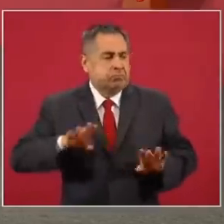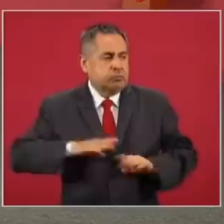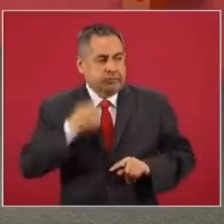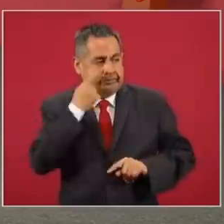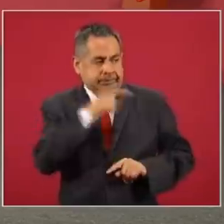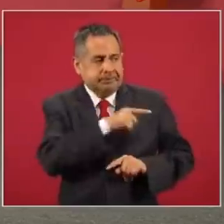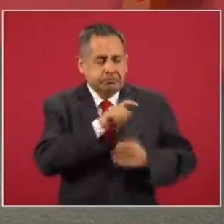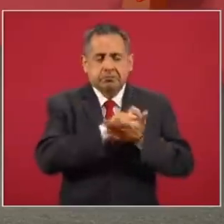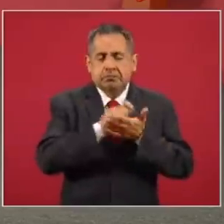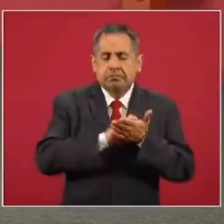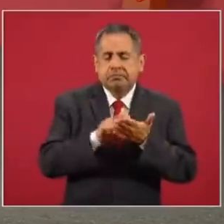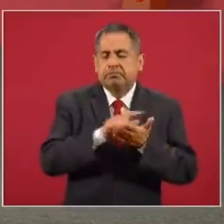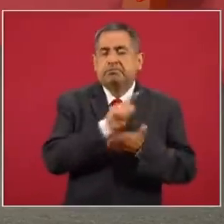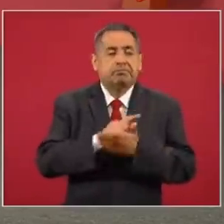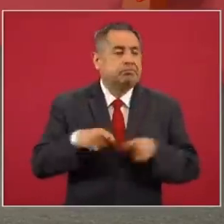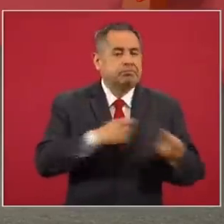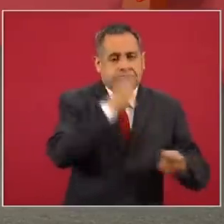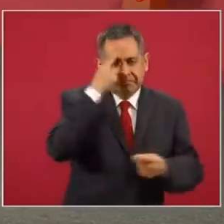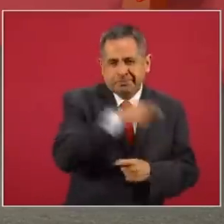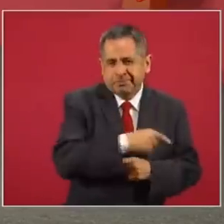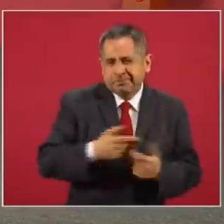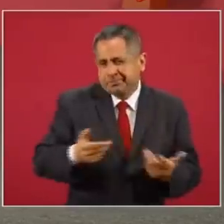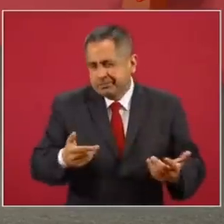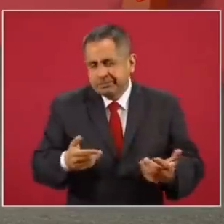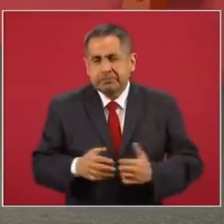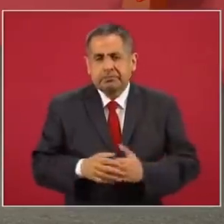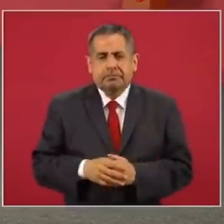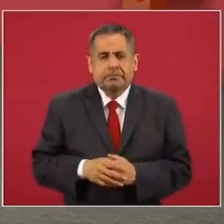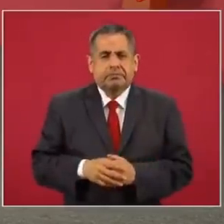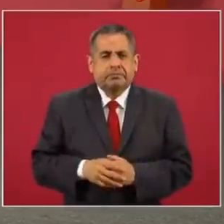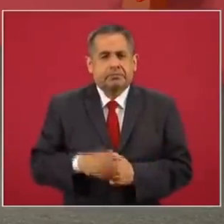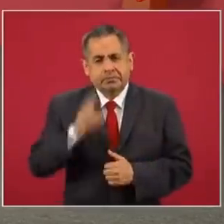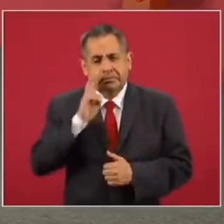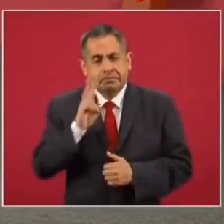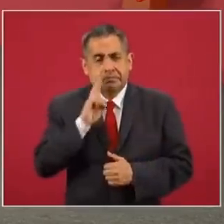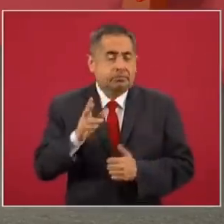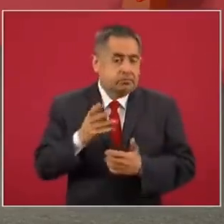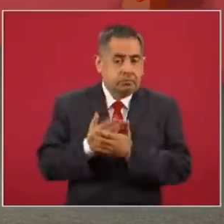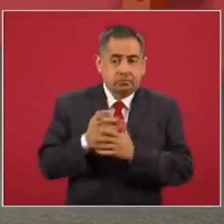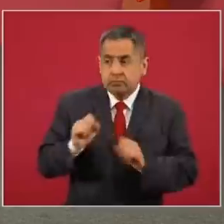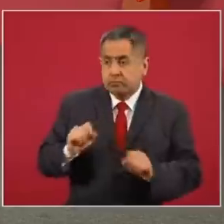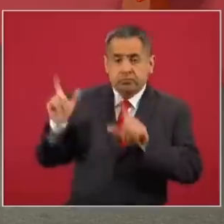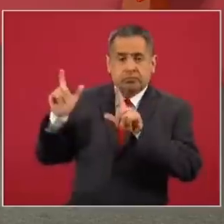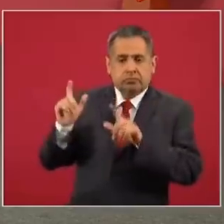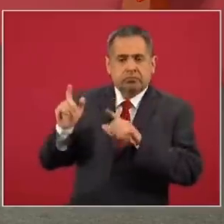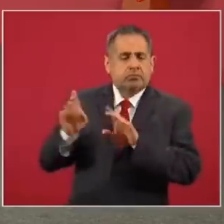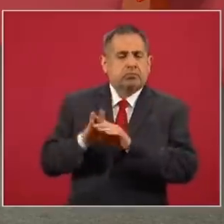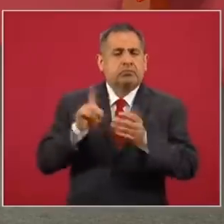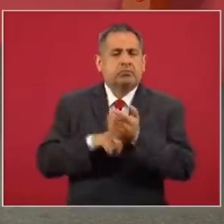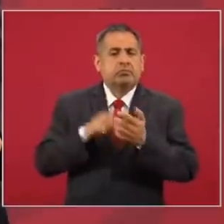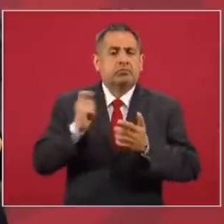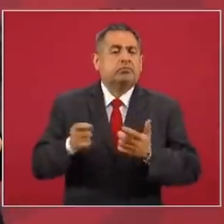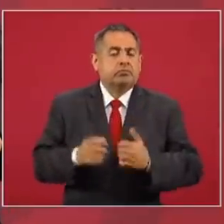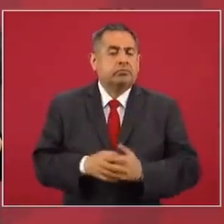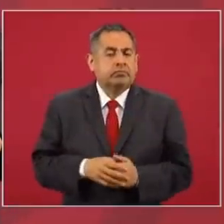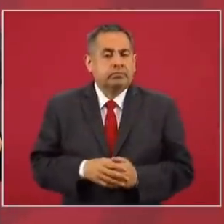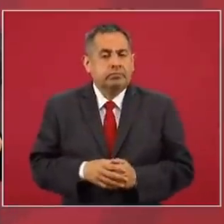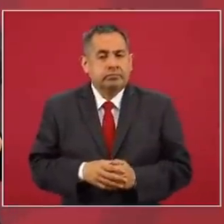a una minoría. Entonces, van a ver ustedes el comportamiento